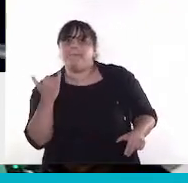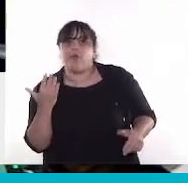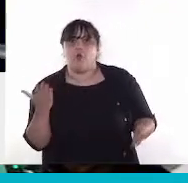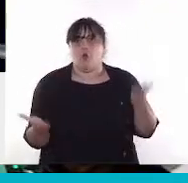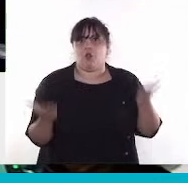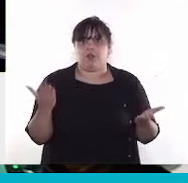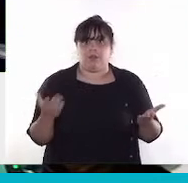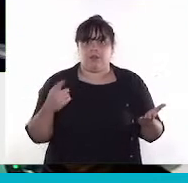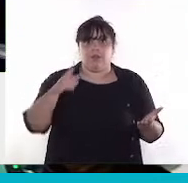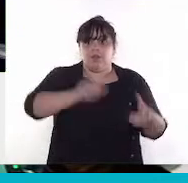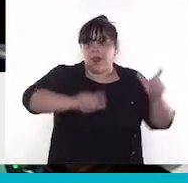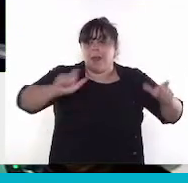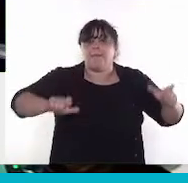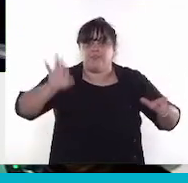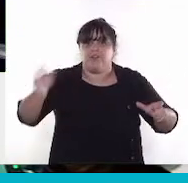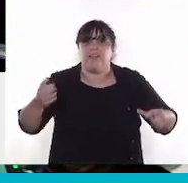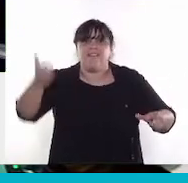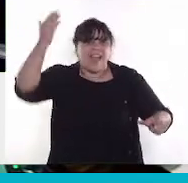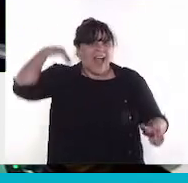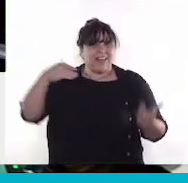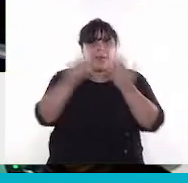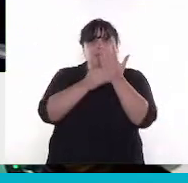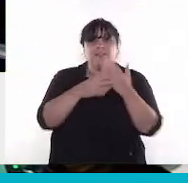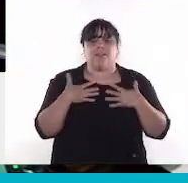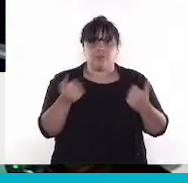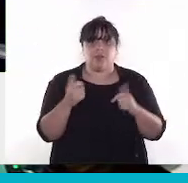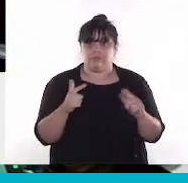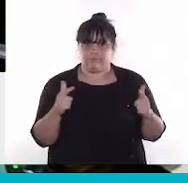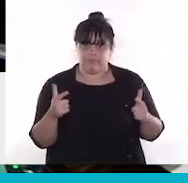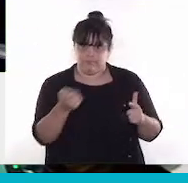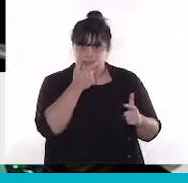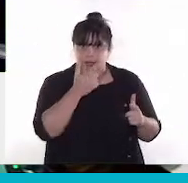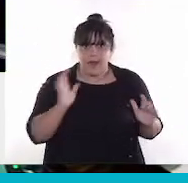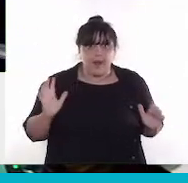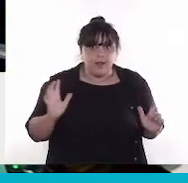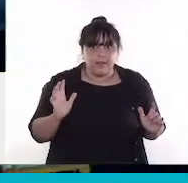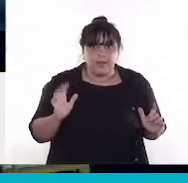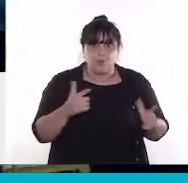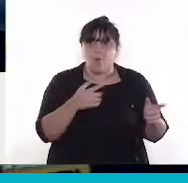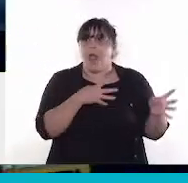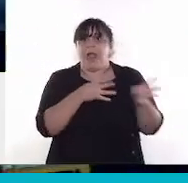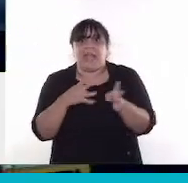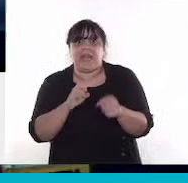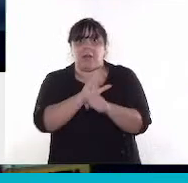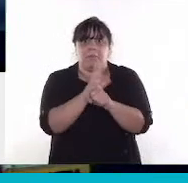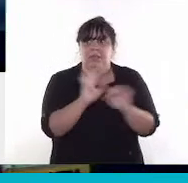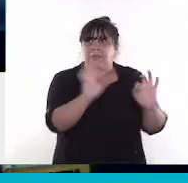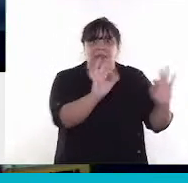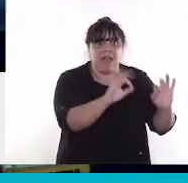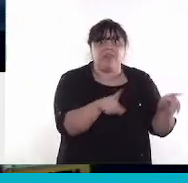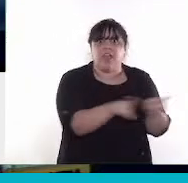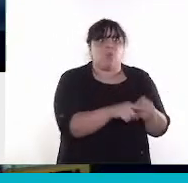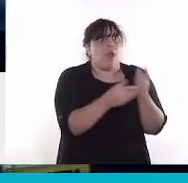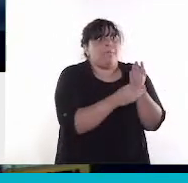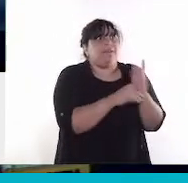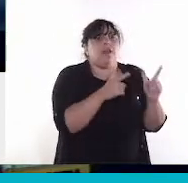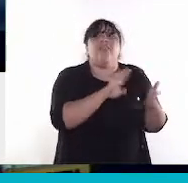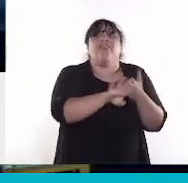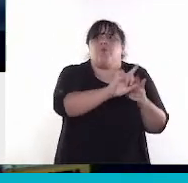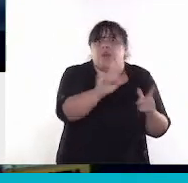no tenían Ministerio de Salud cuando en Argentina no había ni guerra ni pandemia, ni deuda.